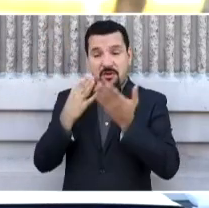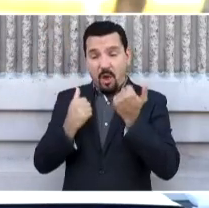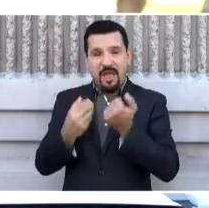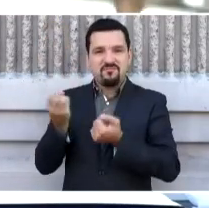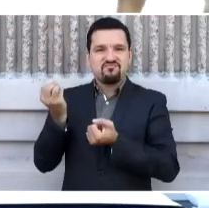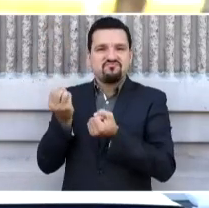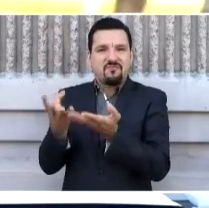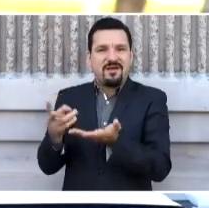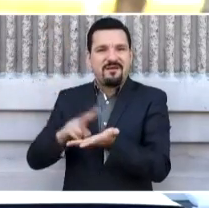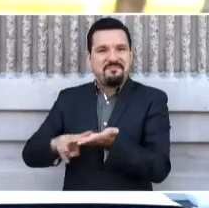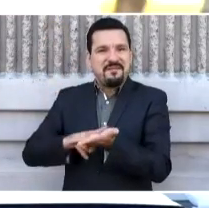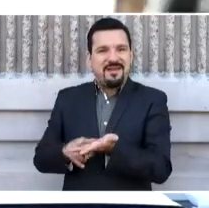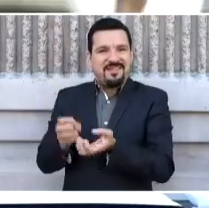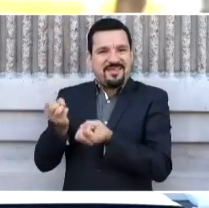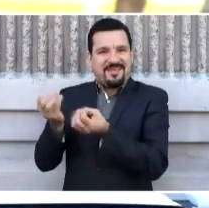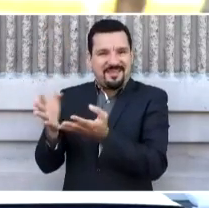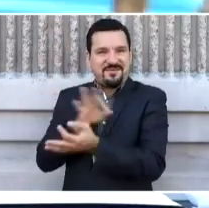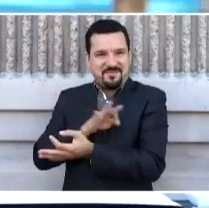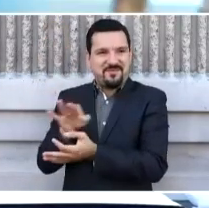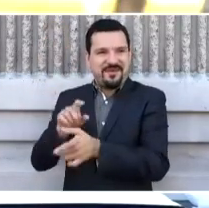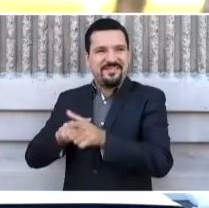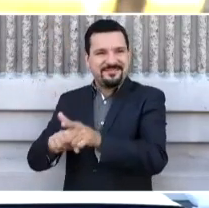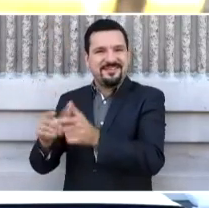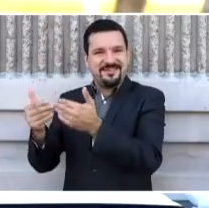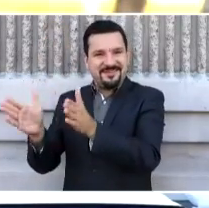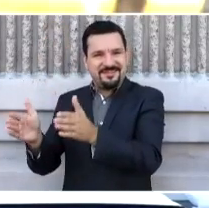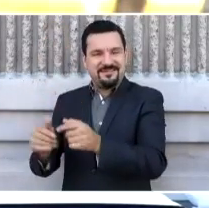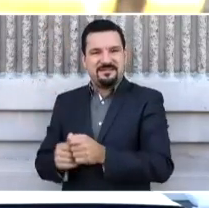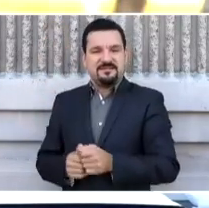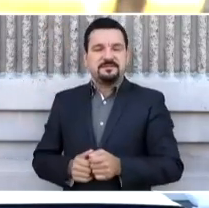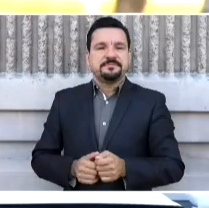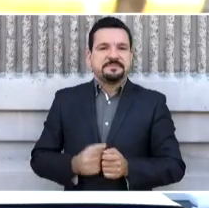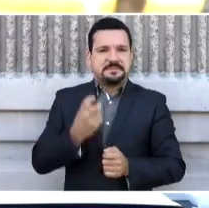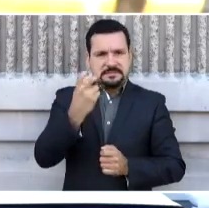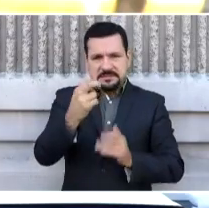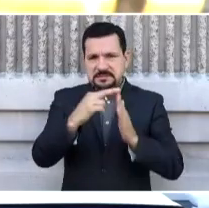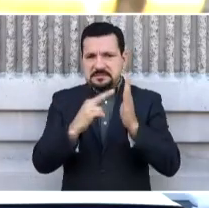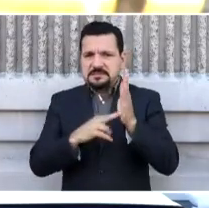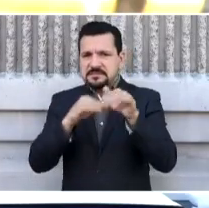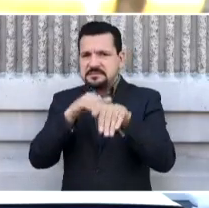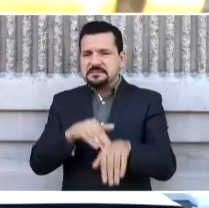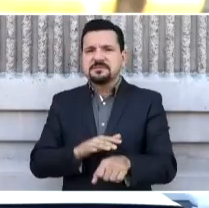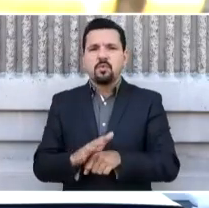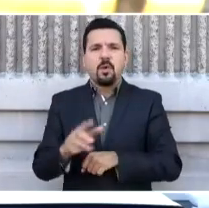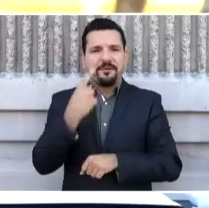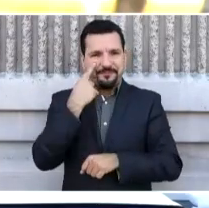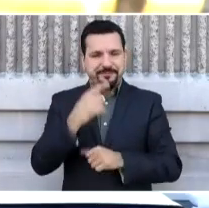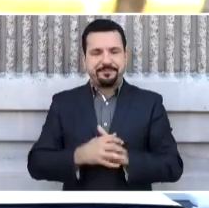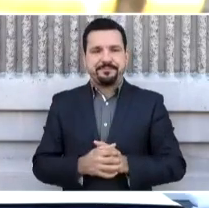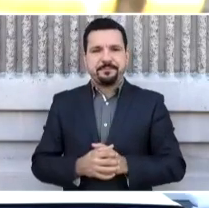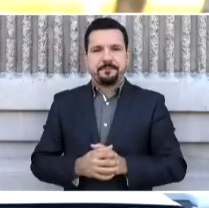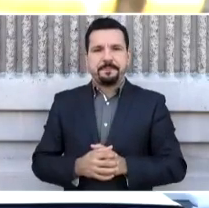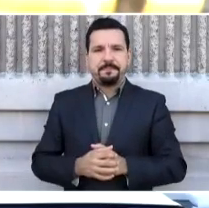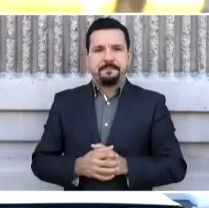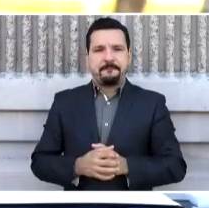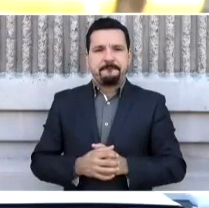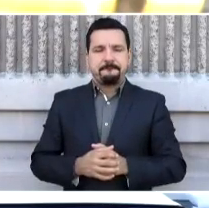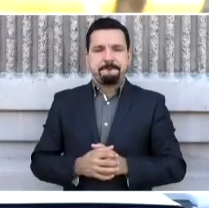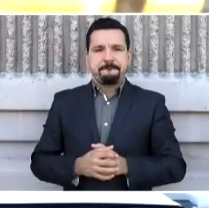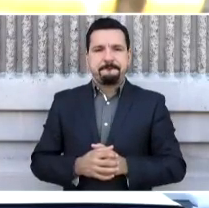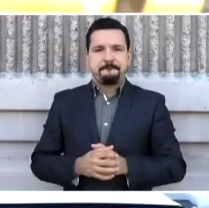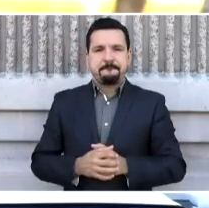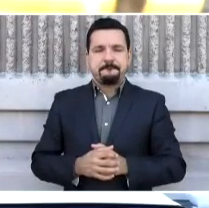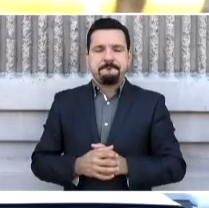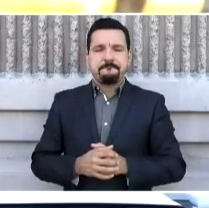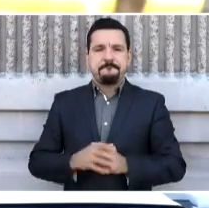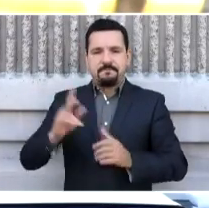federación. ¿Qué protocolos? Evidentemente, voy a decir, la reinserción a